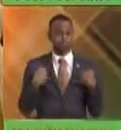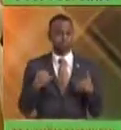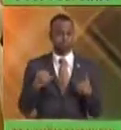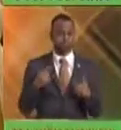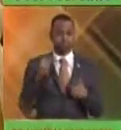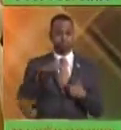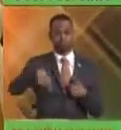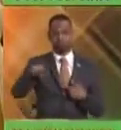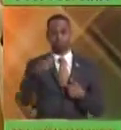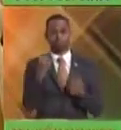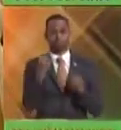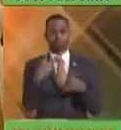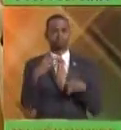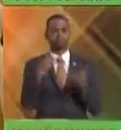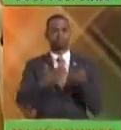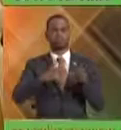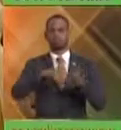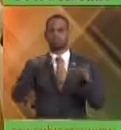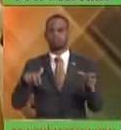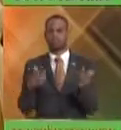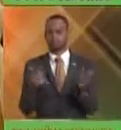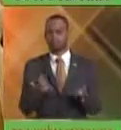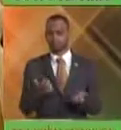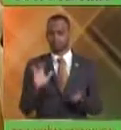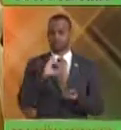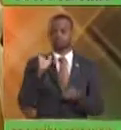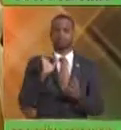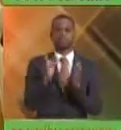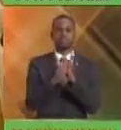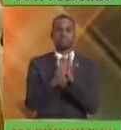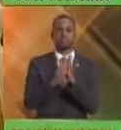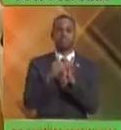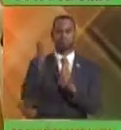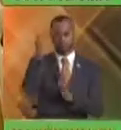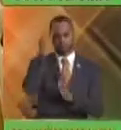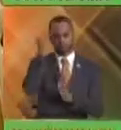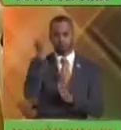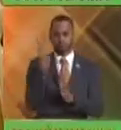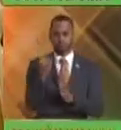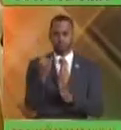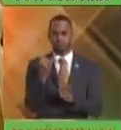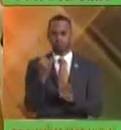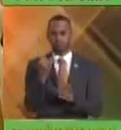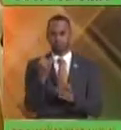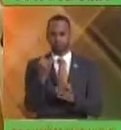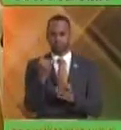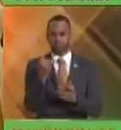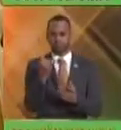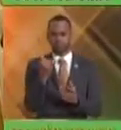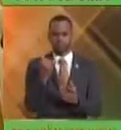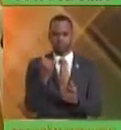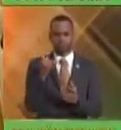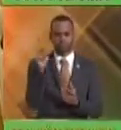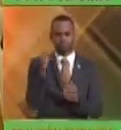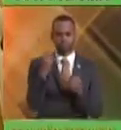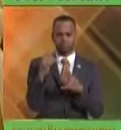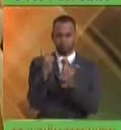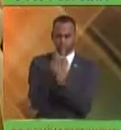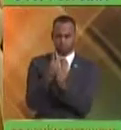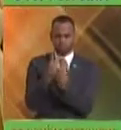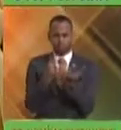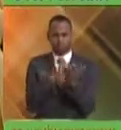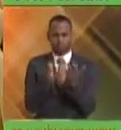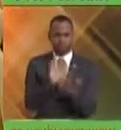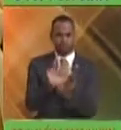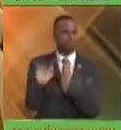que quedaron fuera el tema de discapacidad intelectual sea cognitivo sea afectiva se mide muy pobremente entonces